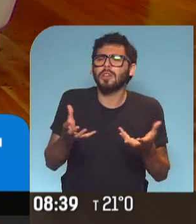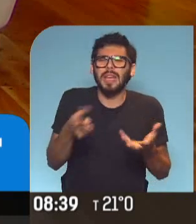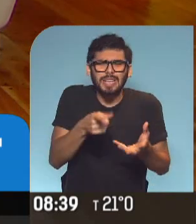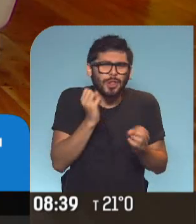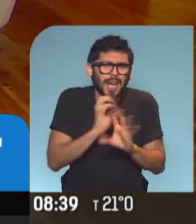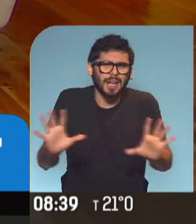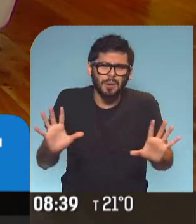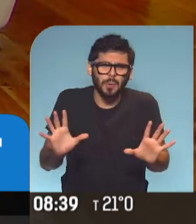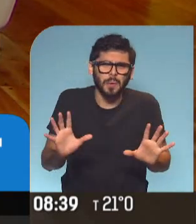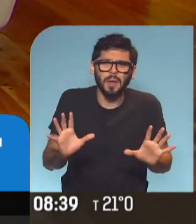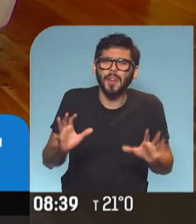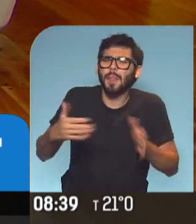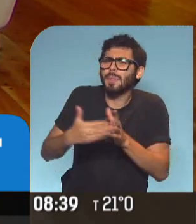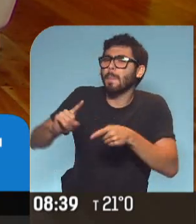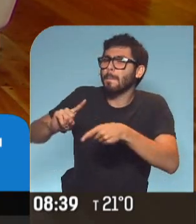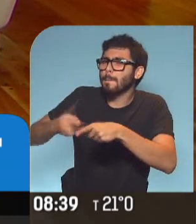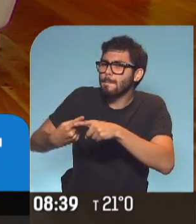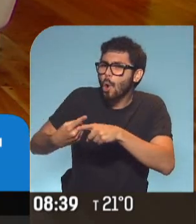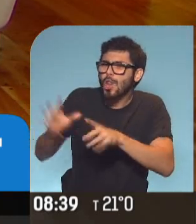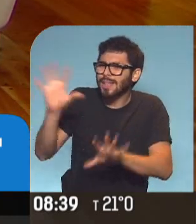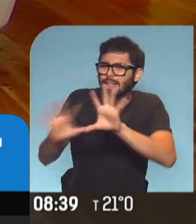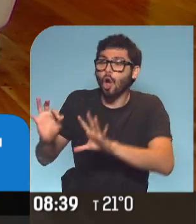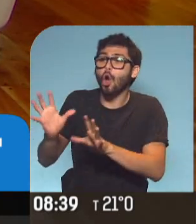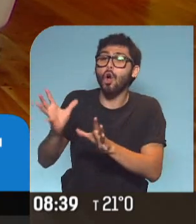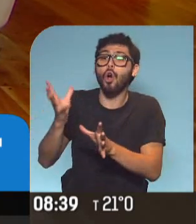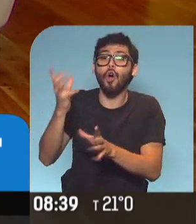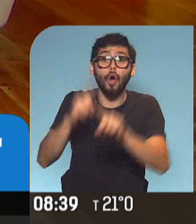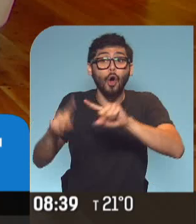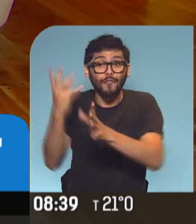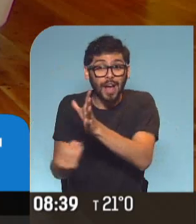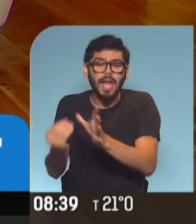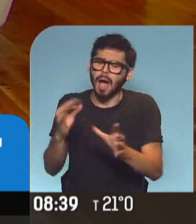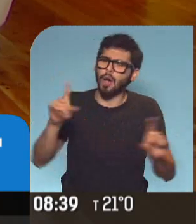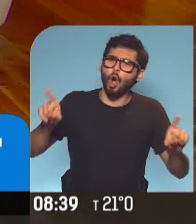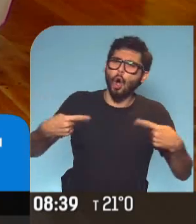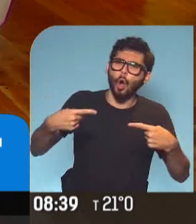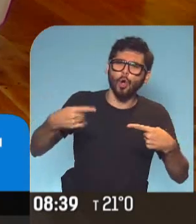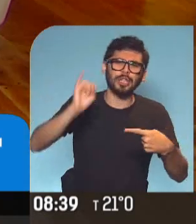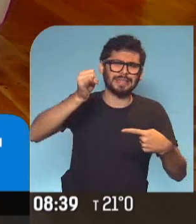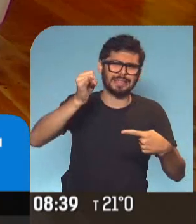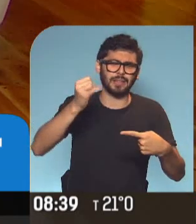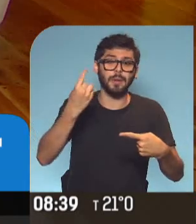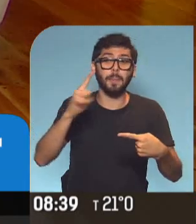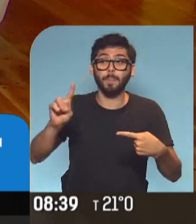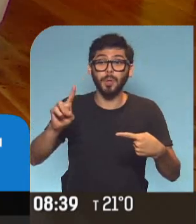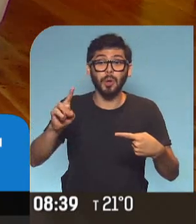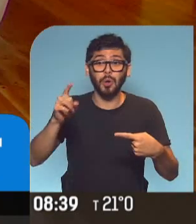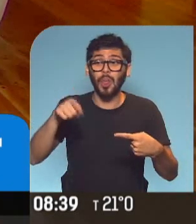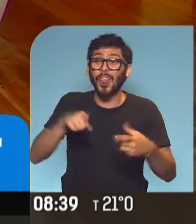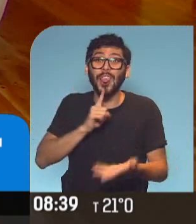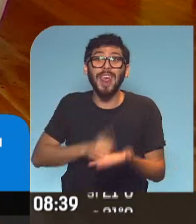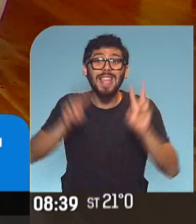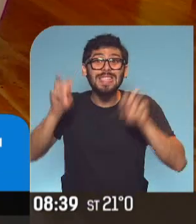función de la crítica que das a las políticas públicas a los errores de gestión pero nunca sobre estas decisiones que deberían tener el consenso de toda la fuerza política